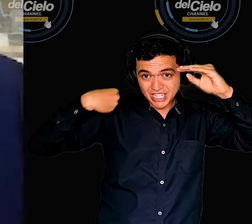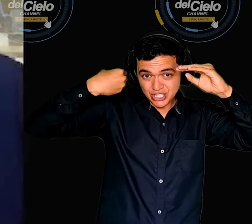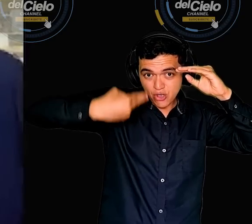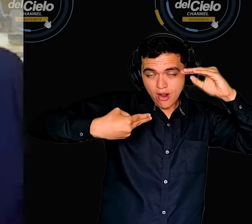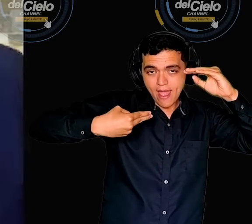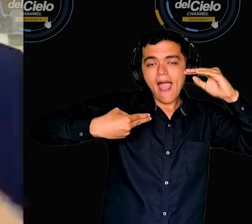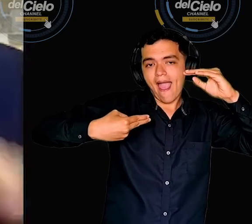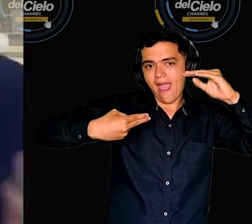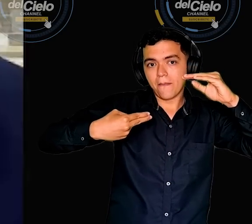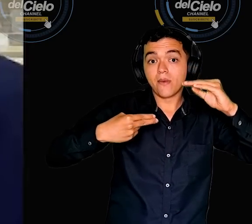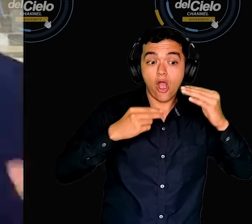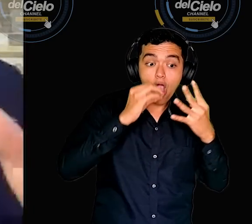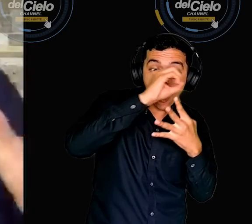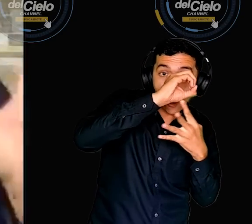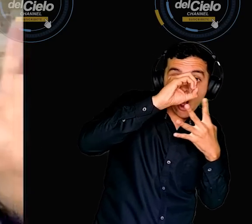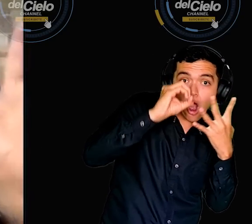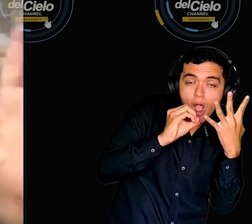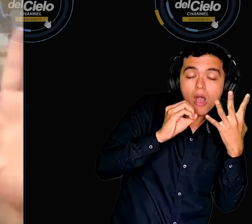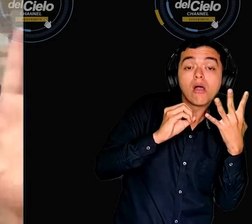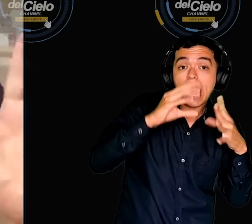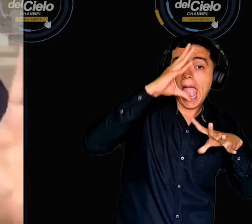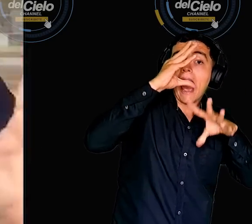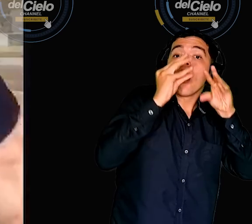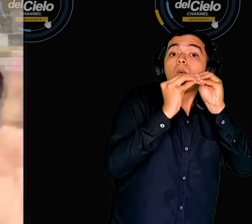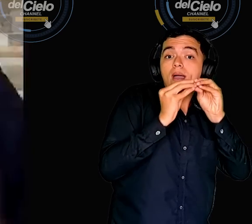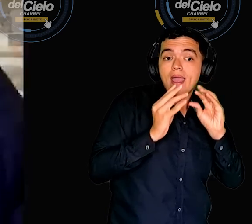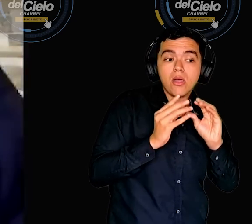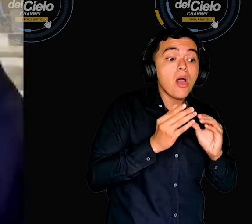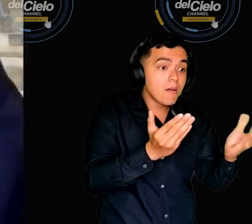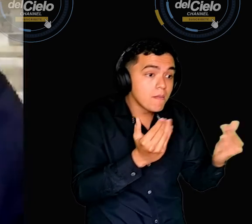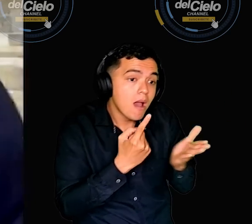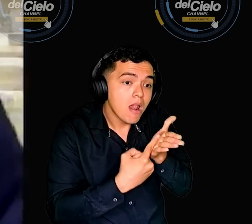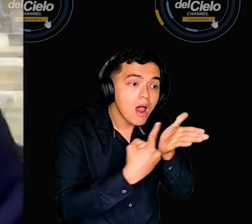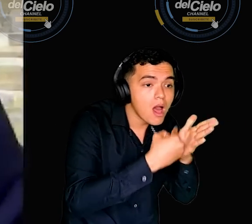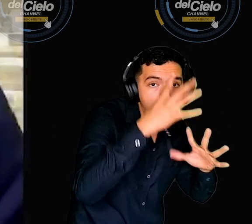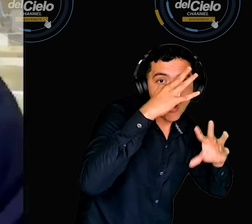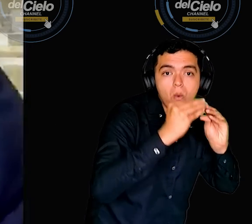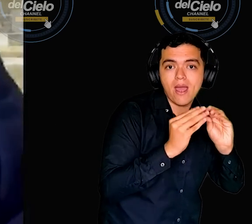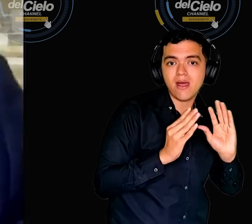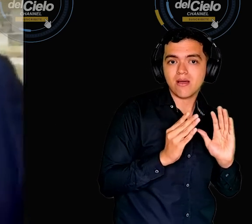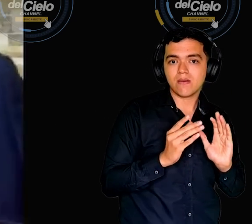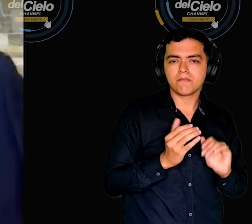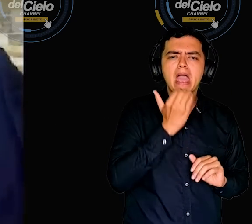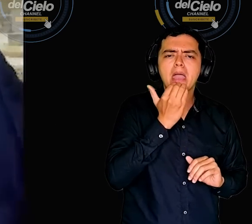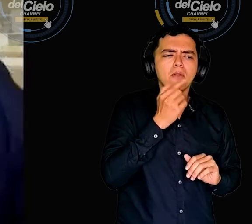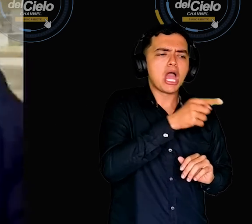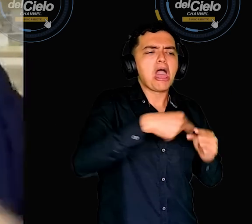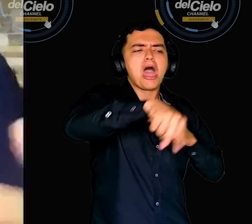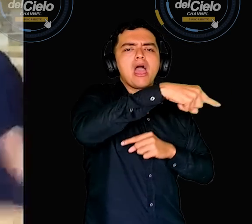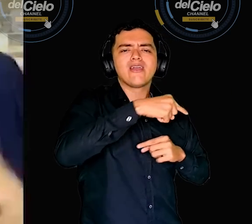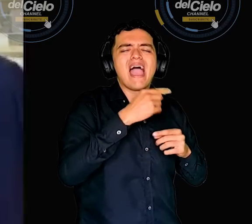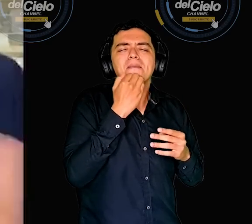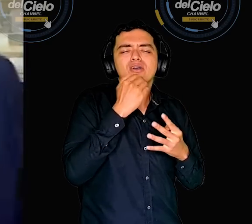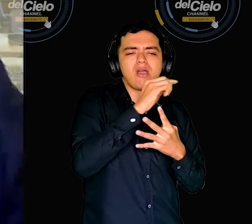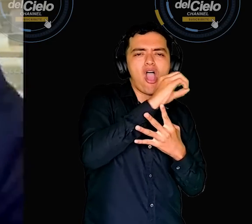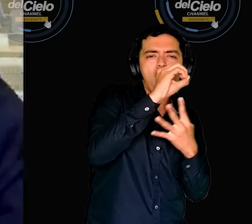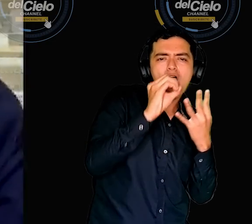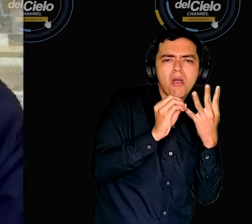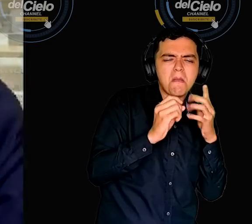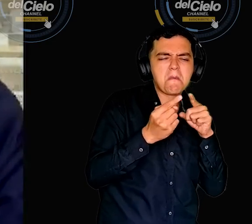y de la sinergia, porque si queremos que esto se produzca y se multiplique y crezca, o nos unimos o